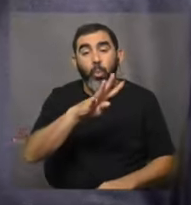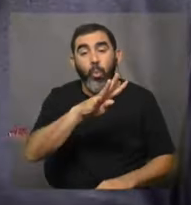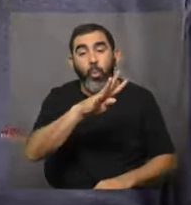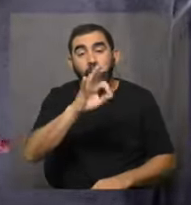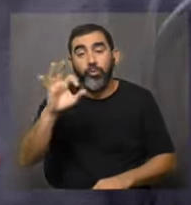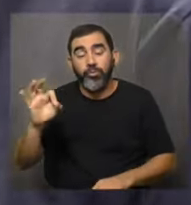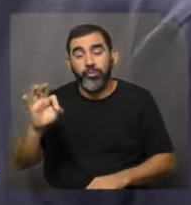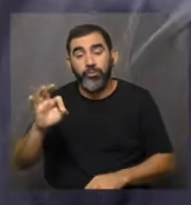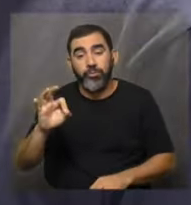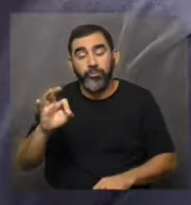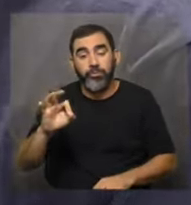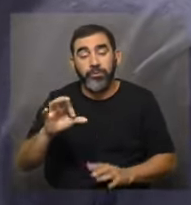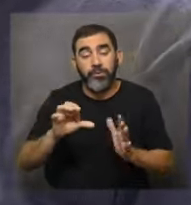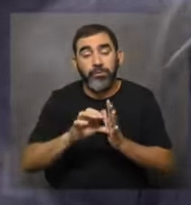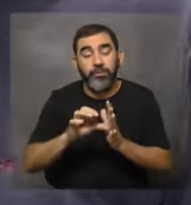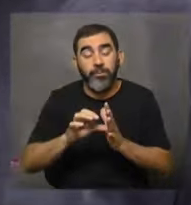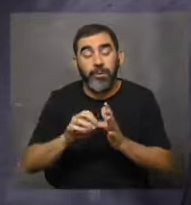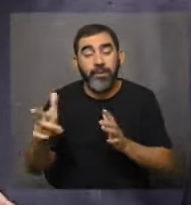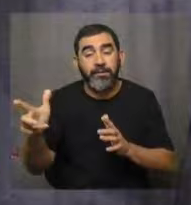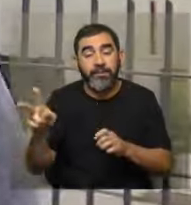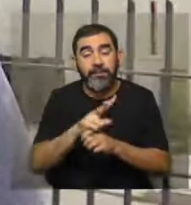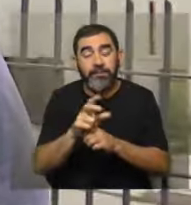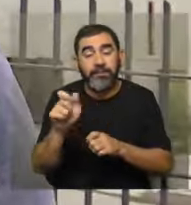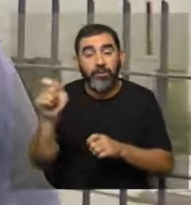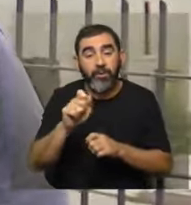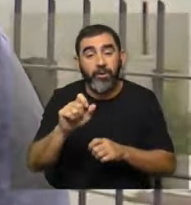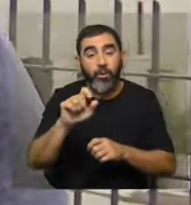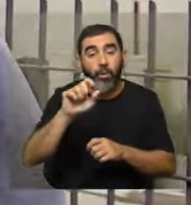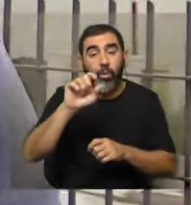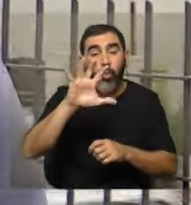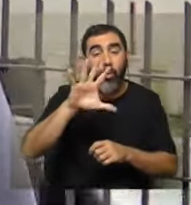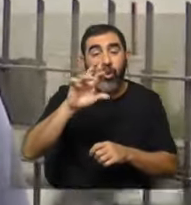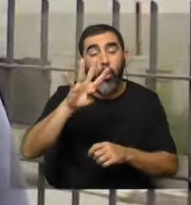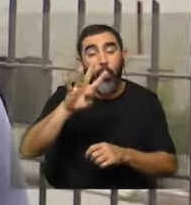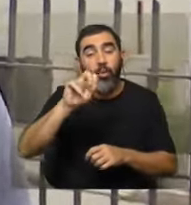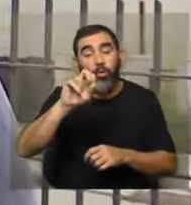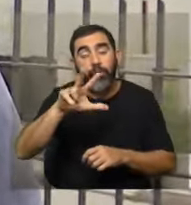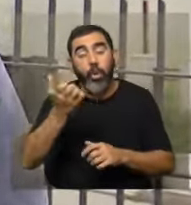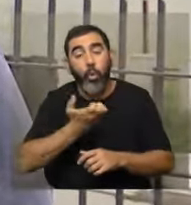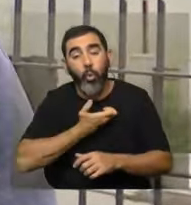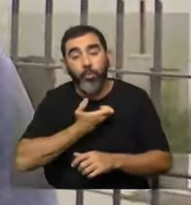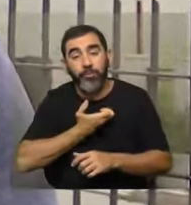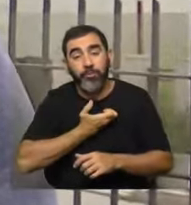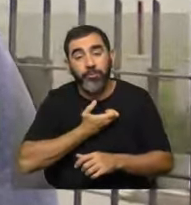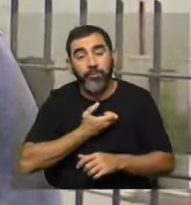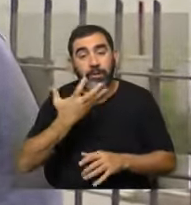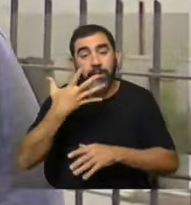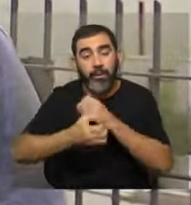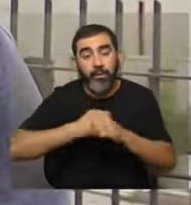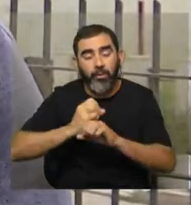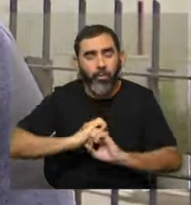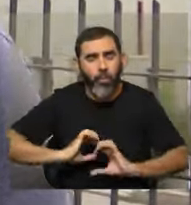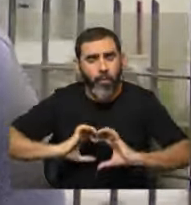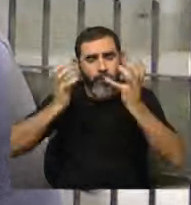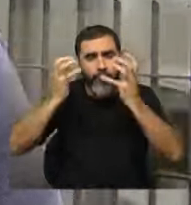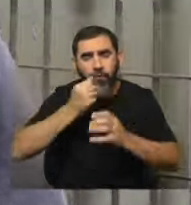decir según las cifras del sistema gestión de seguridad pública se llegaron a 403 homicidios nosotros vamos al quinquenio más violento en